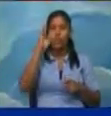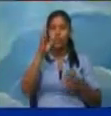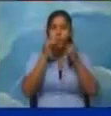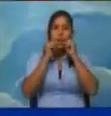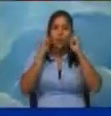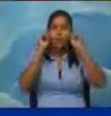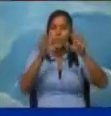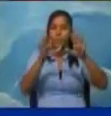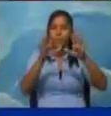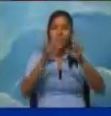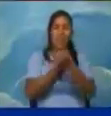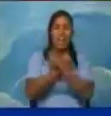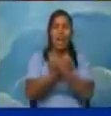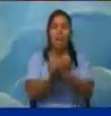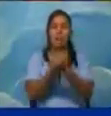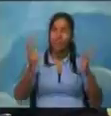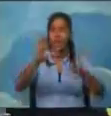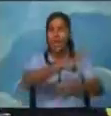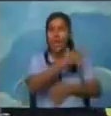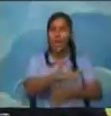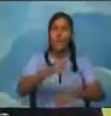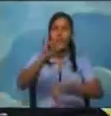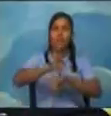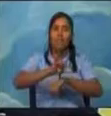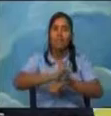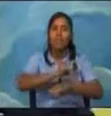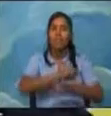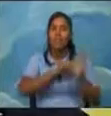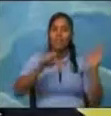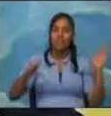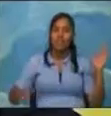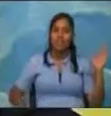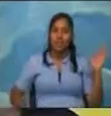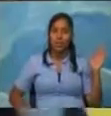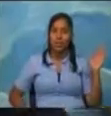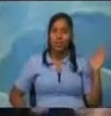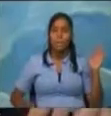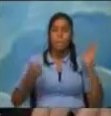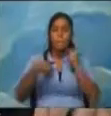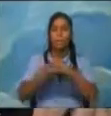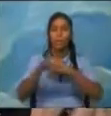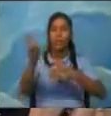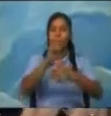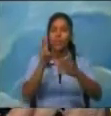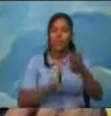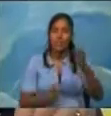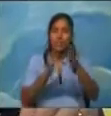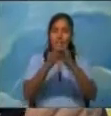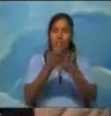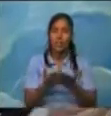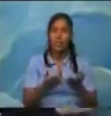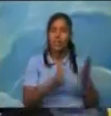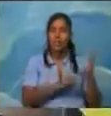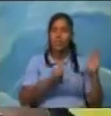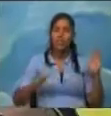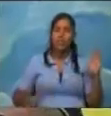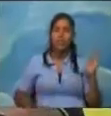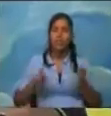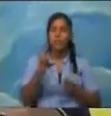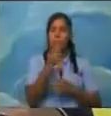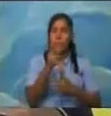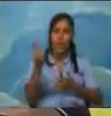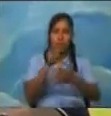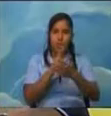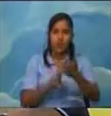bendiga y les amo mucho. Amén. Señor, vamos ahora a leer la palabra del Señor. Estamos listos para nuestro primer estudio